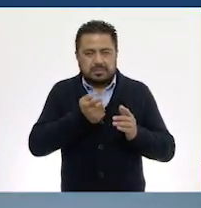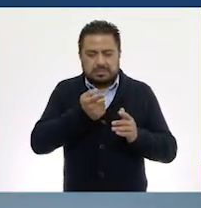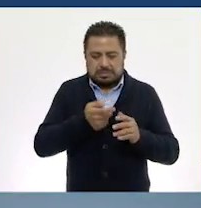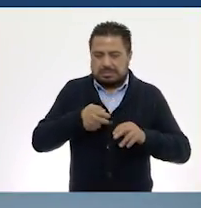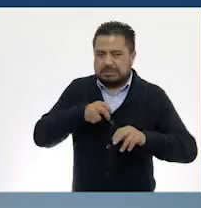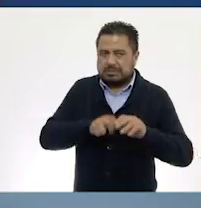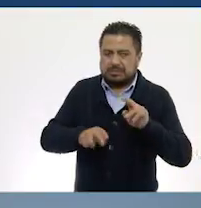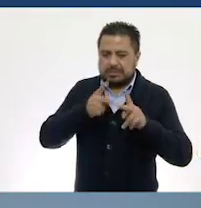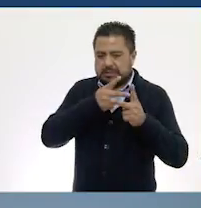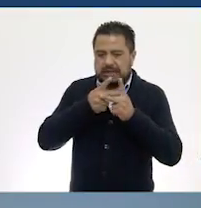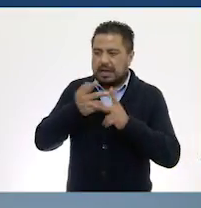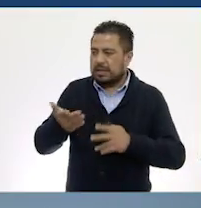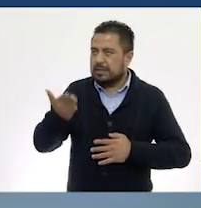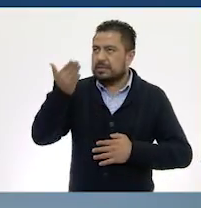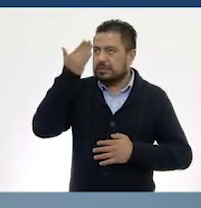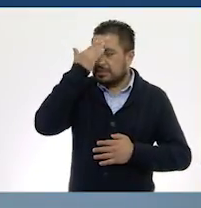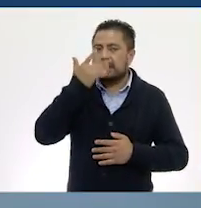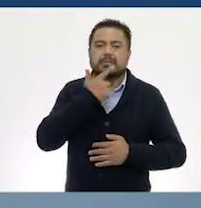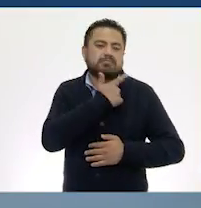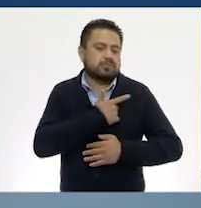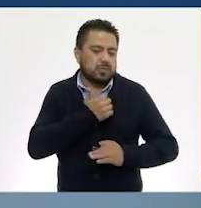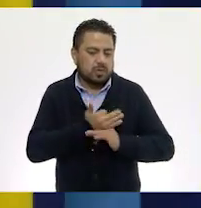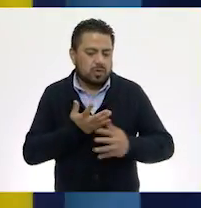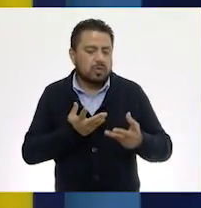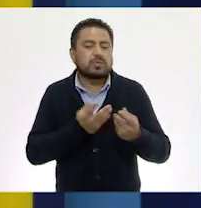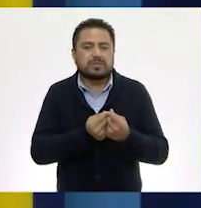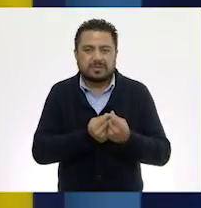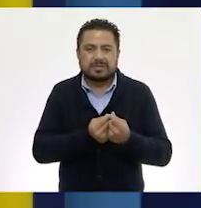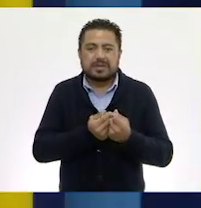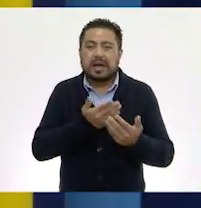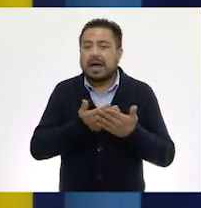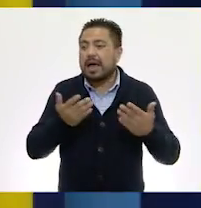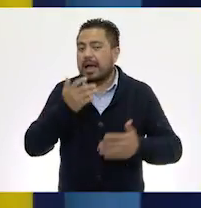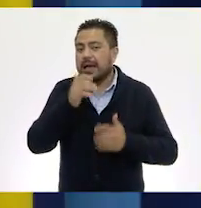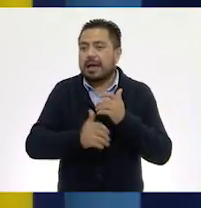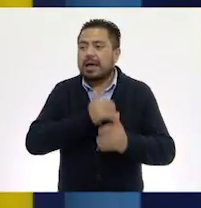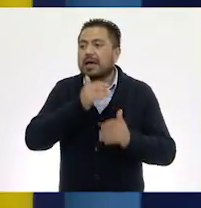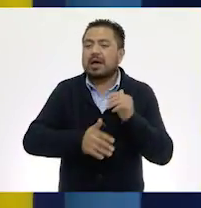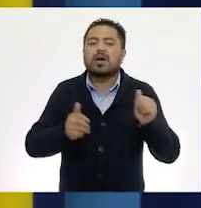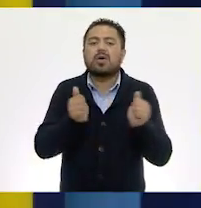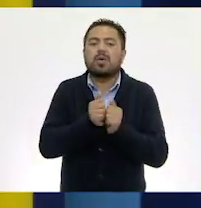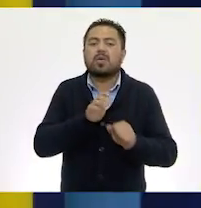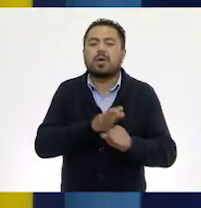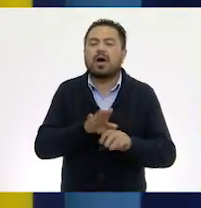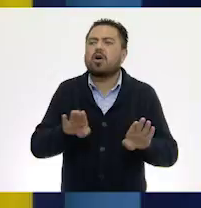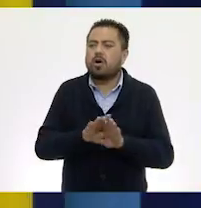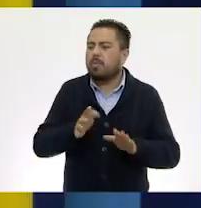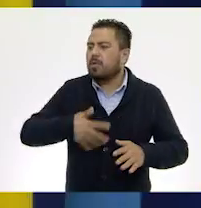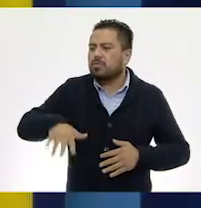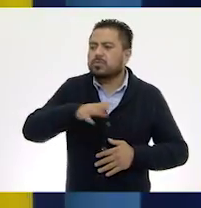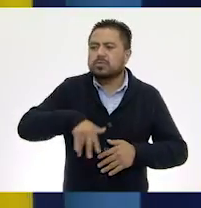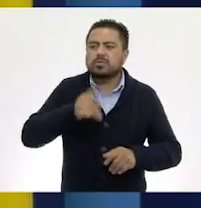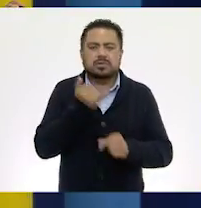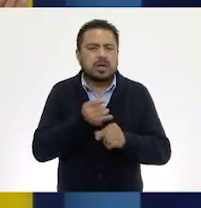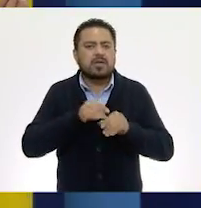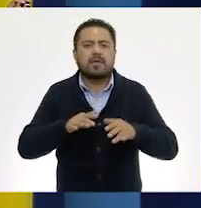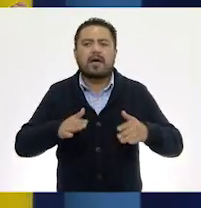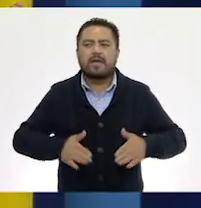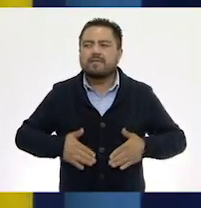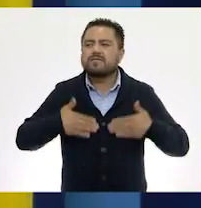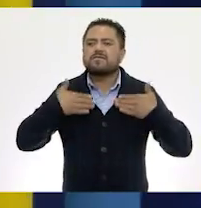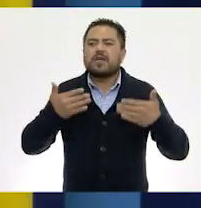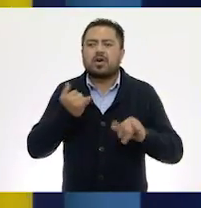ser tan listo. Ha sido un placer estar con ustedes. Hemos terminado con cómo buscar información confiable